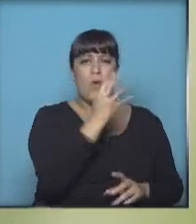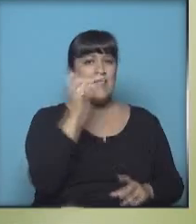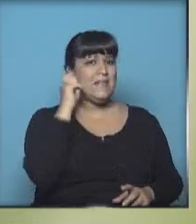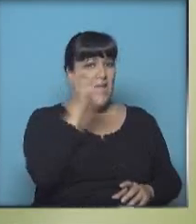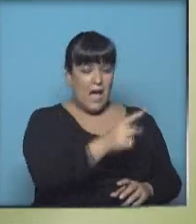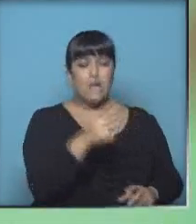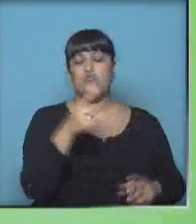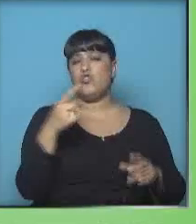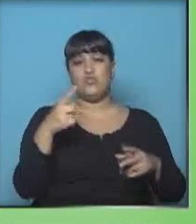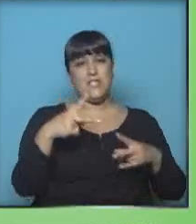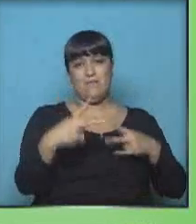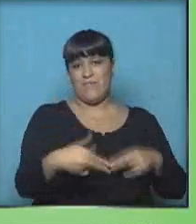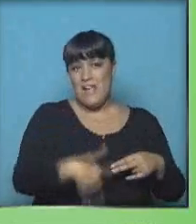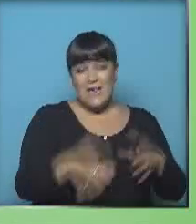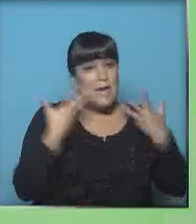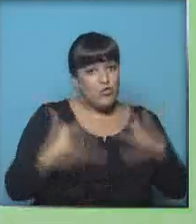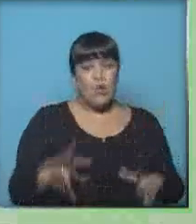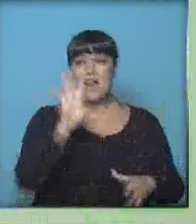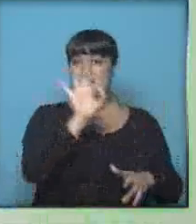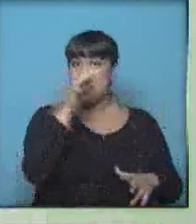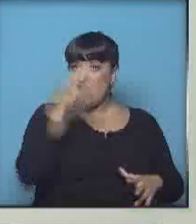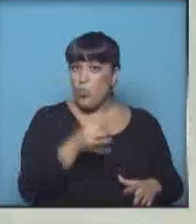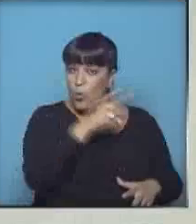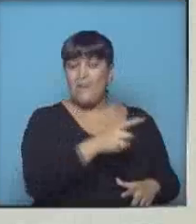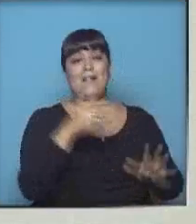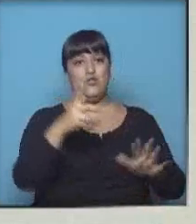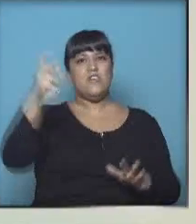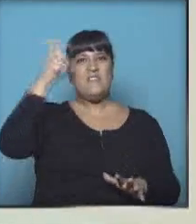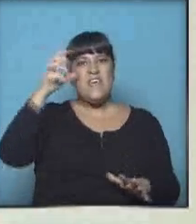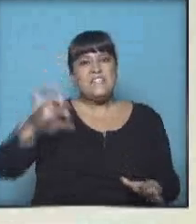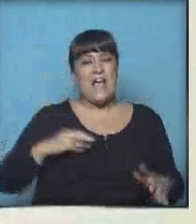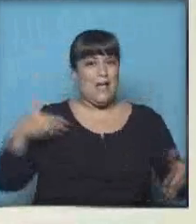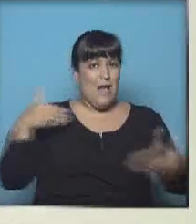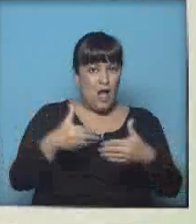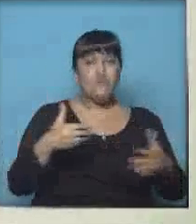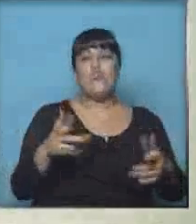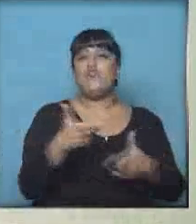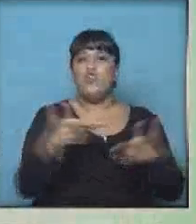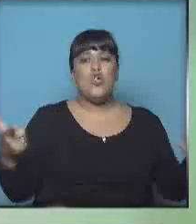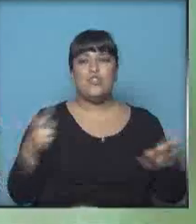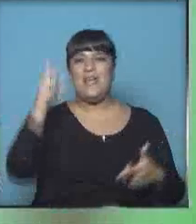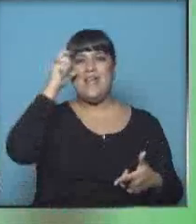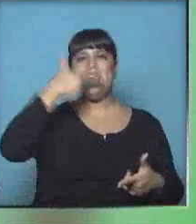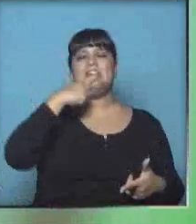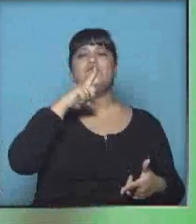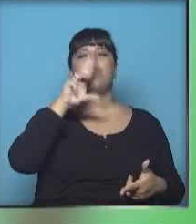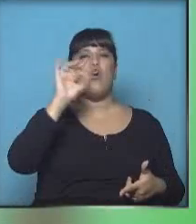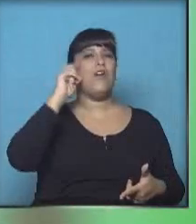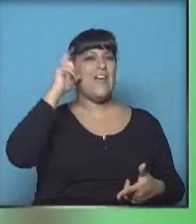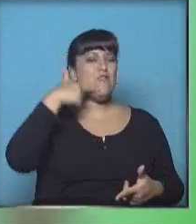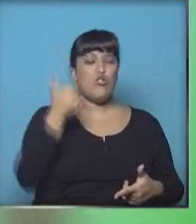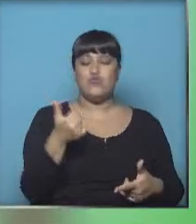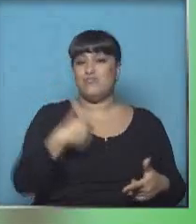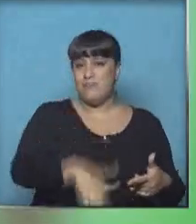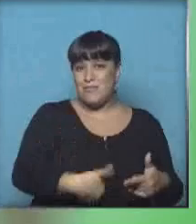menopausia natural sería a los 50, son 10 años donde ese cuerpo está sometido a la ausencia de los estrógenos. Mm. La ausencia de los estrógenos